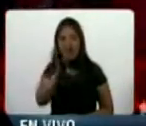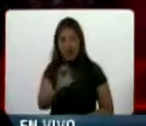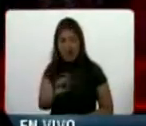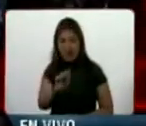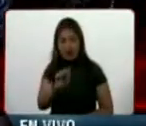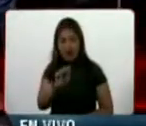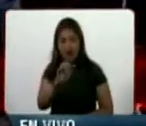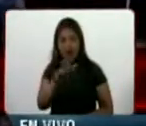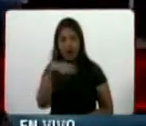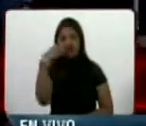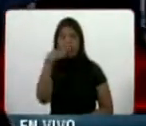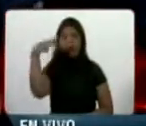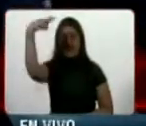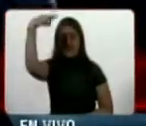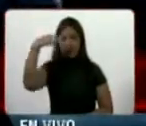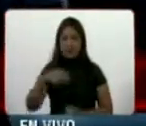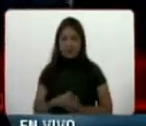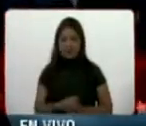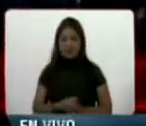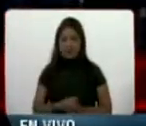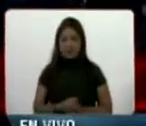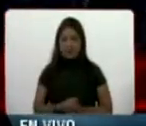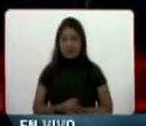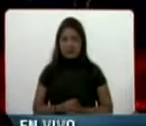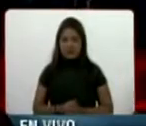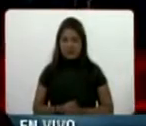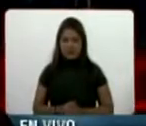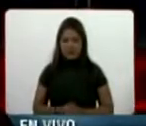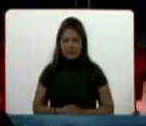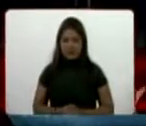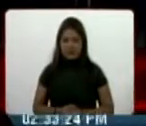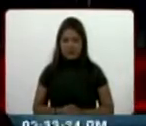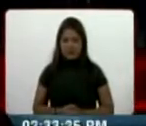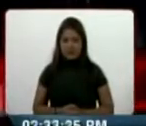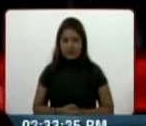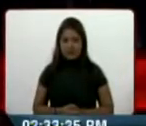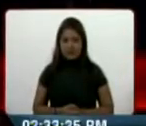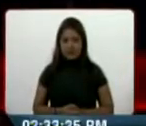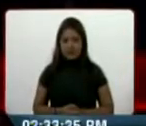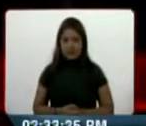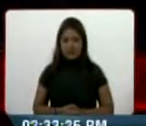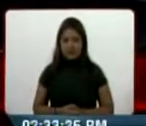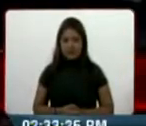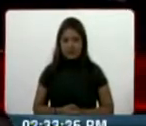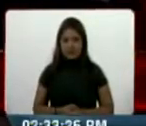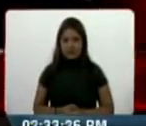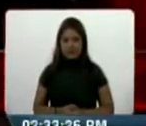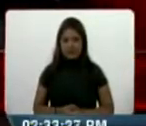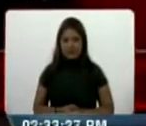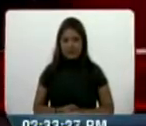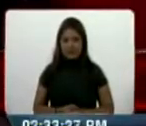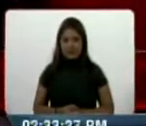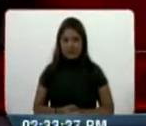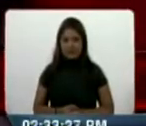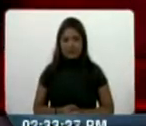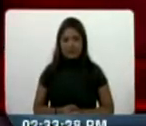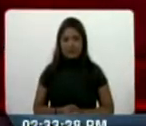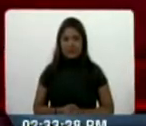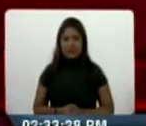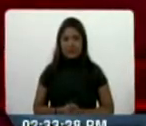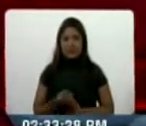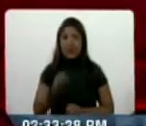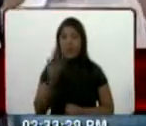Francia. Buenas tardes, presidente. Bueno, voy a ser rápida, pero quiero preguntarle tres cosas